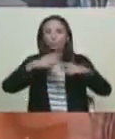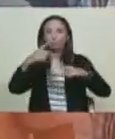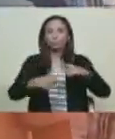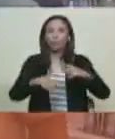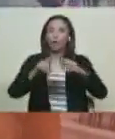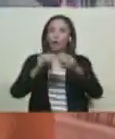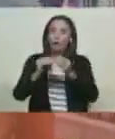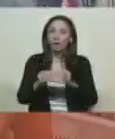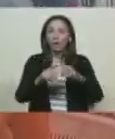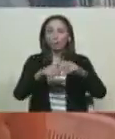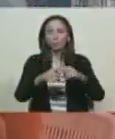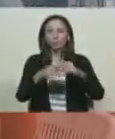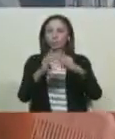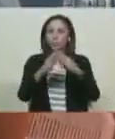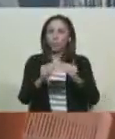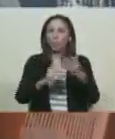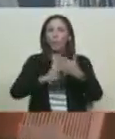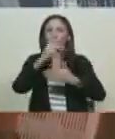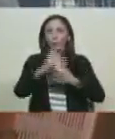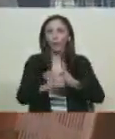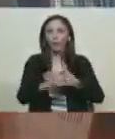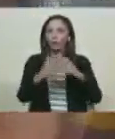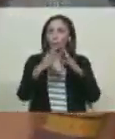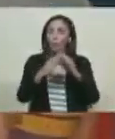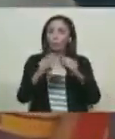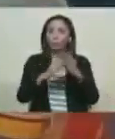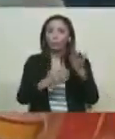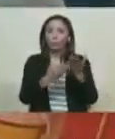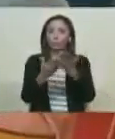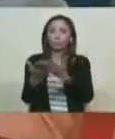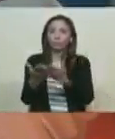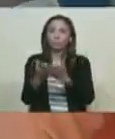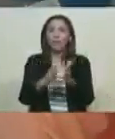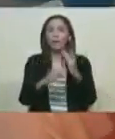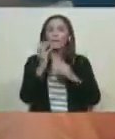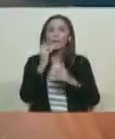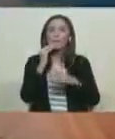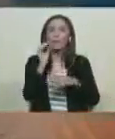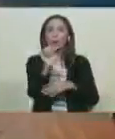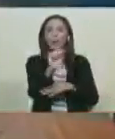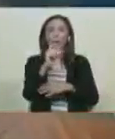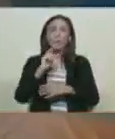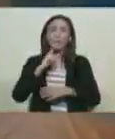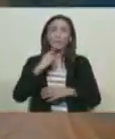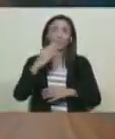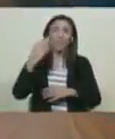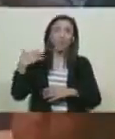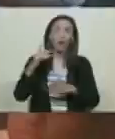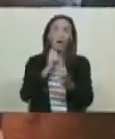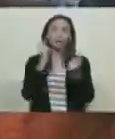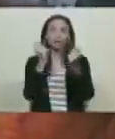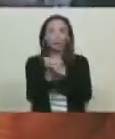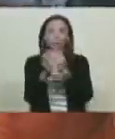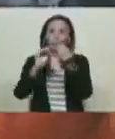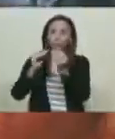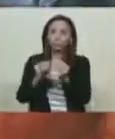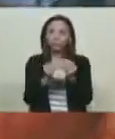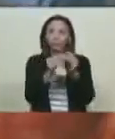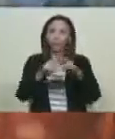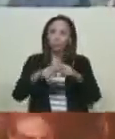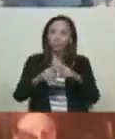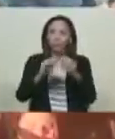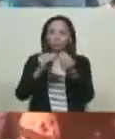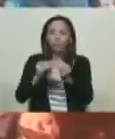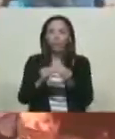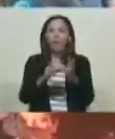y poder retomar el Plan Nacional de Sustitución de Autos Viejos por Vehículos Nuevos. Él ha dicho que en Venezuela